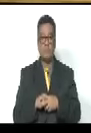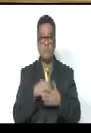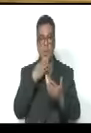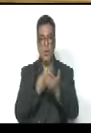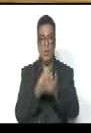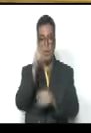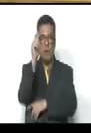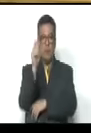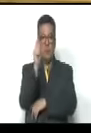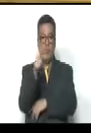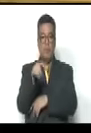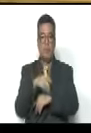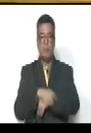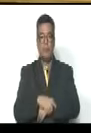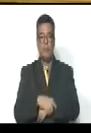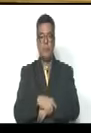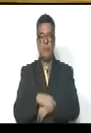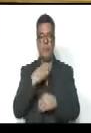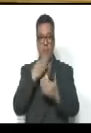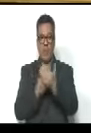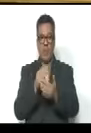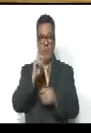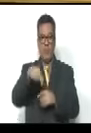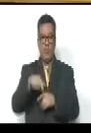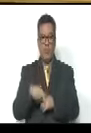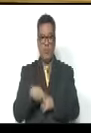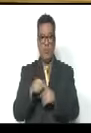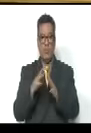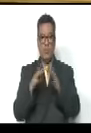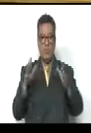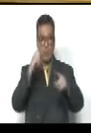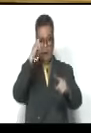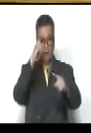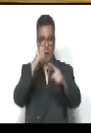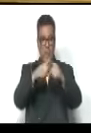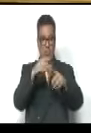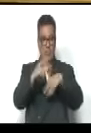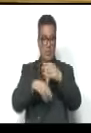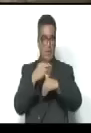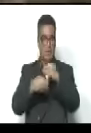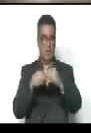Gracias, diputado. Y gracias también por el espeluznante reto que acaba de lanzar.